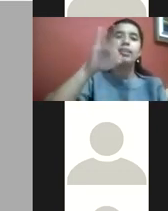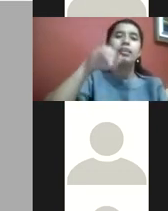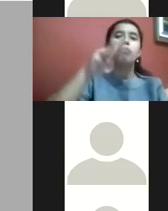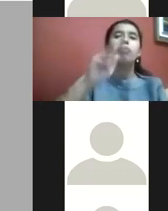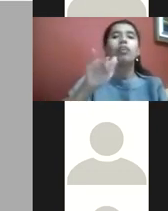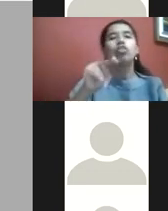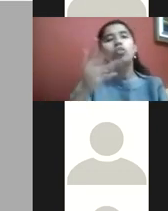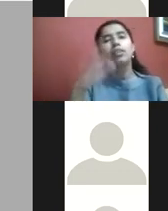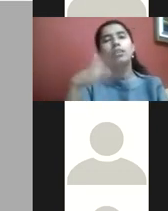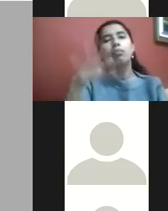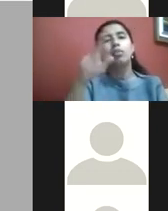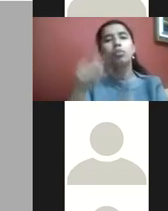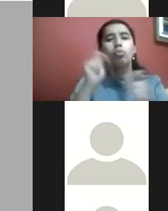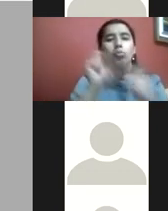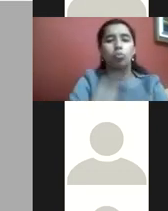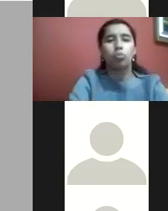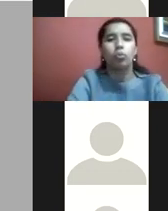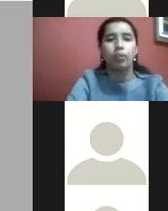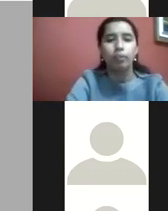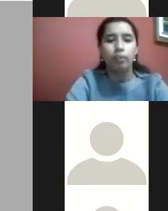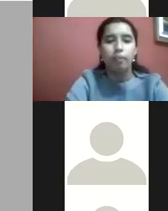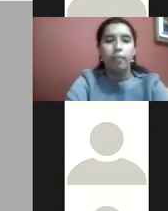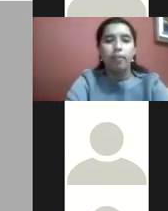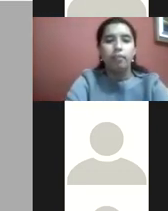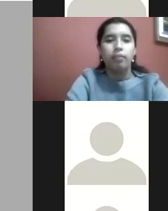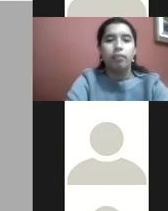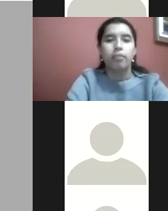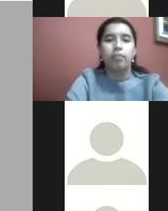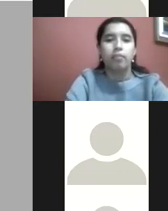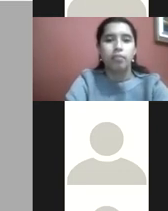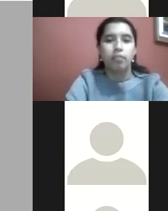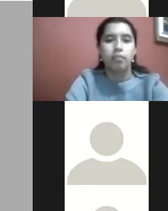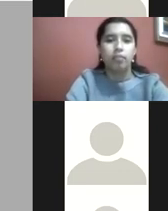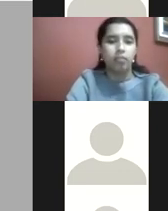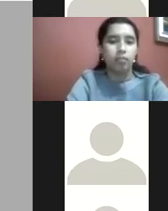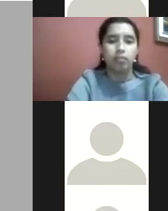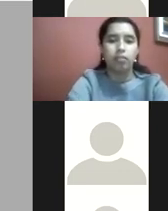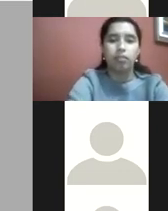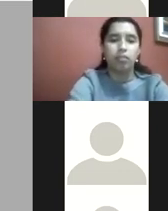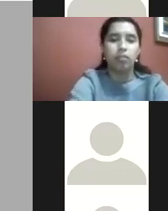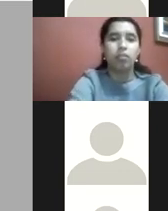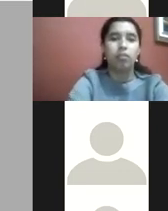Luego, va esta otra cantidad, la que estoy poniendo en rojo.